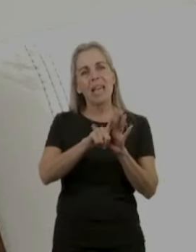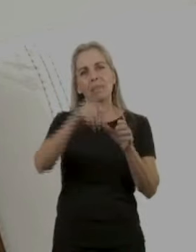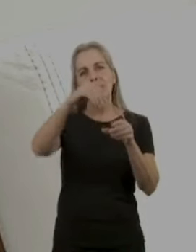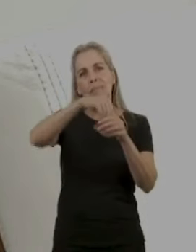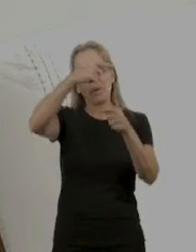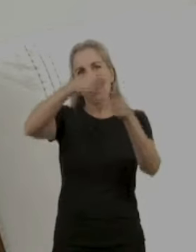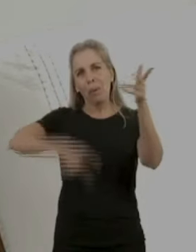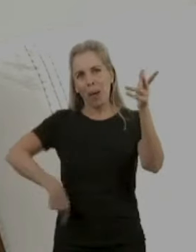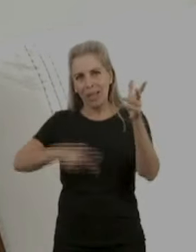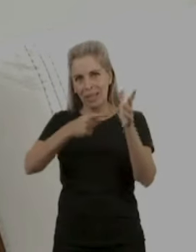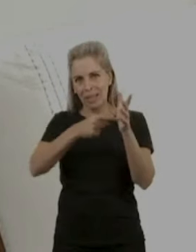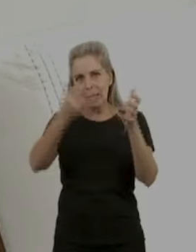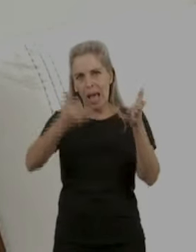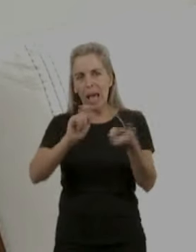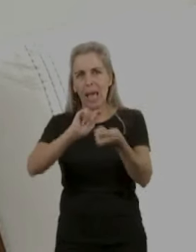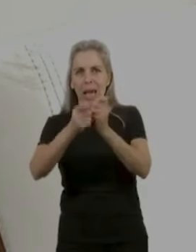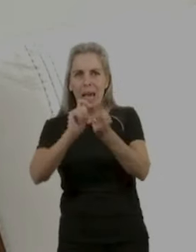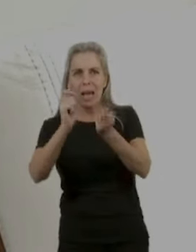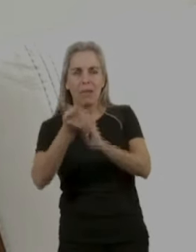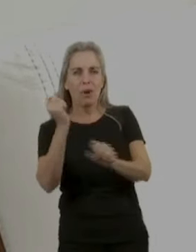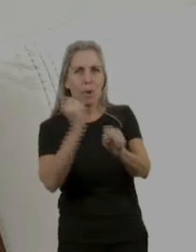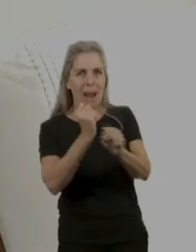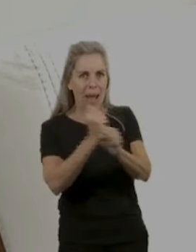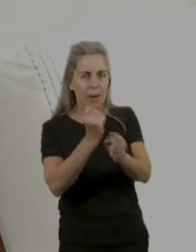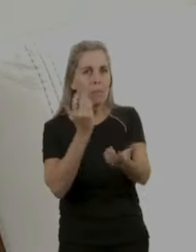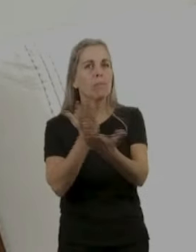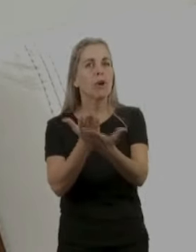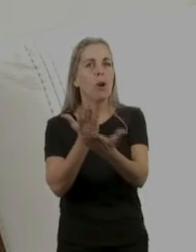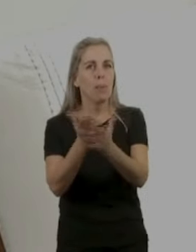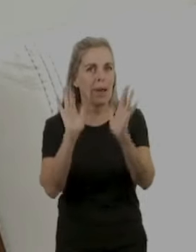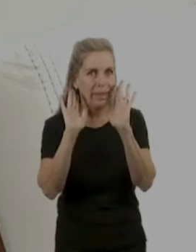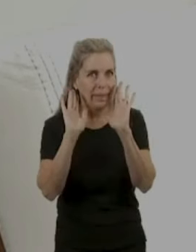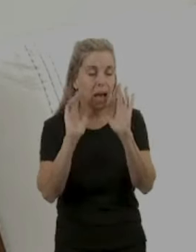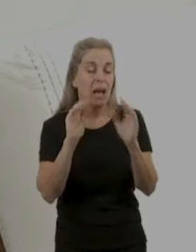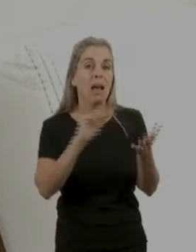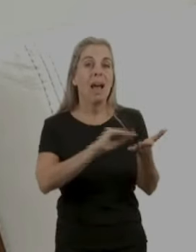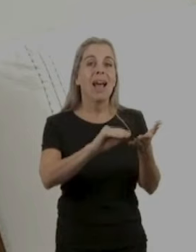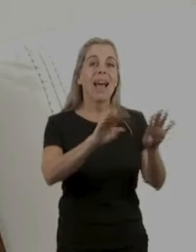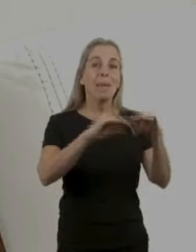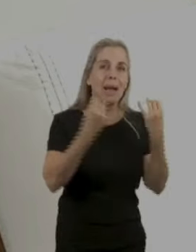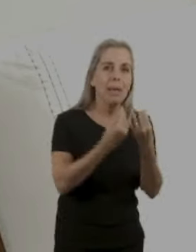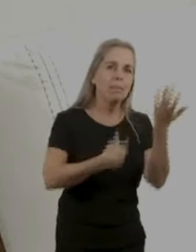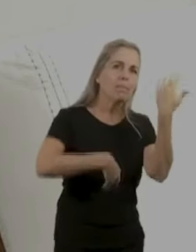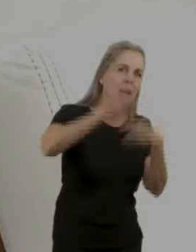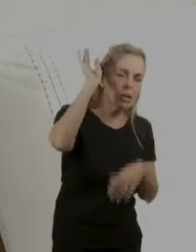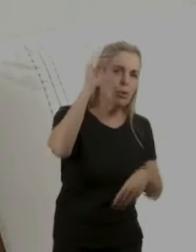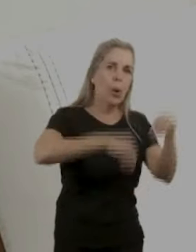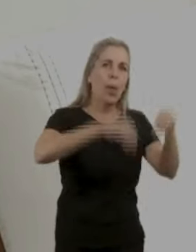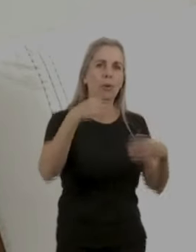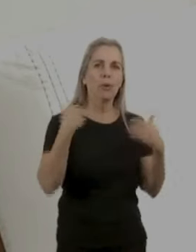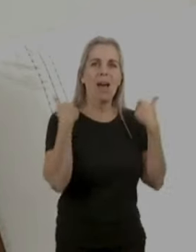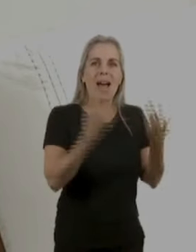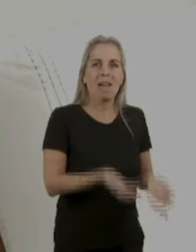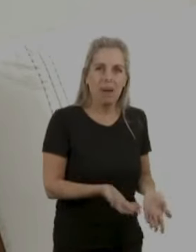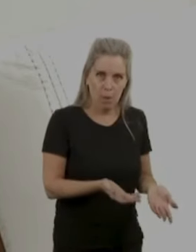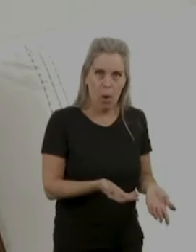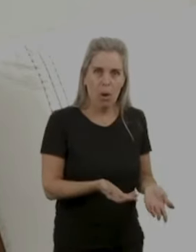reforma laboral que fue votado por amplia mayoría en la cámara de diputados que es